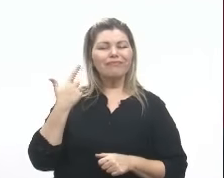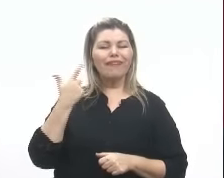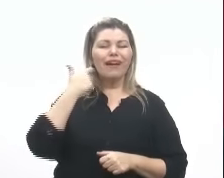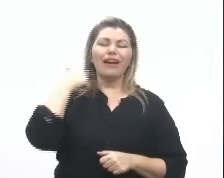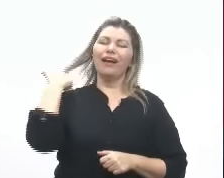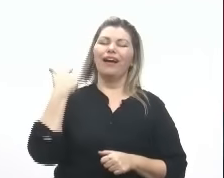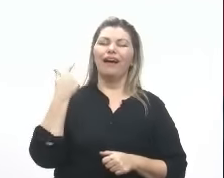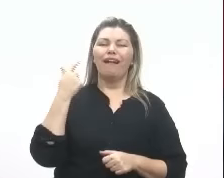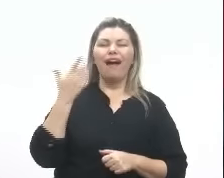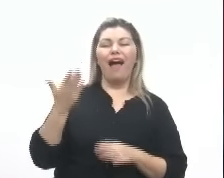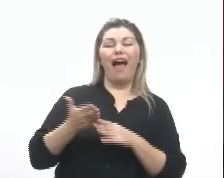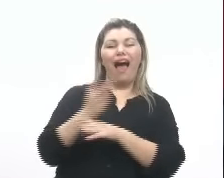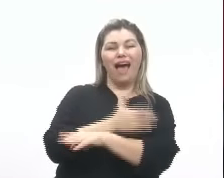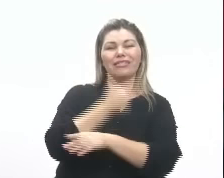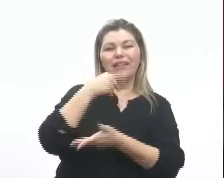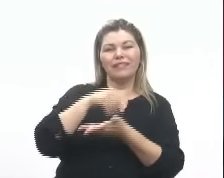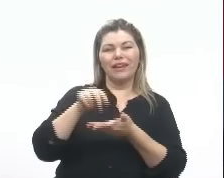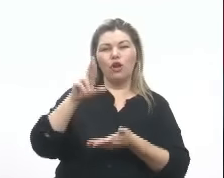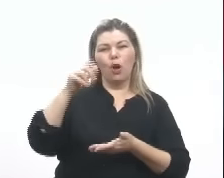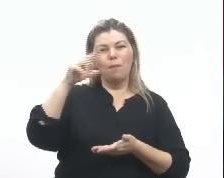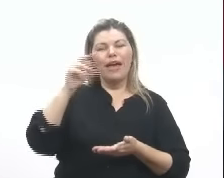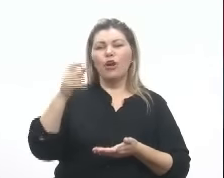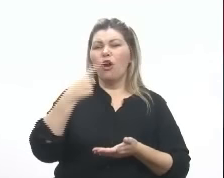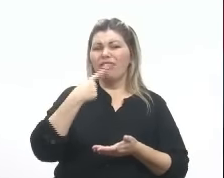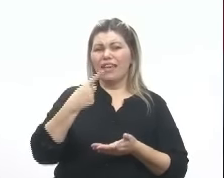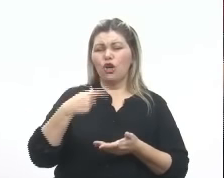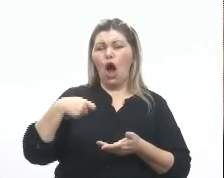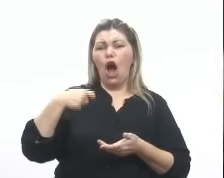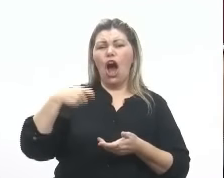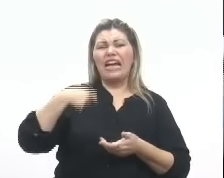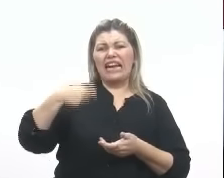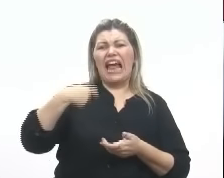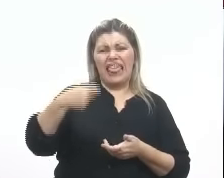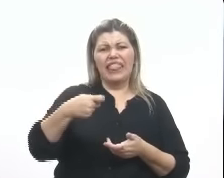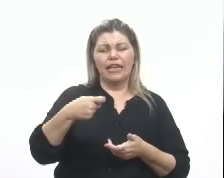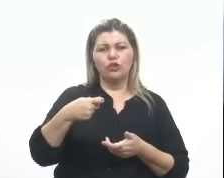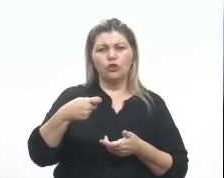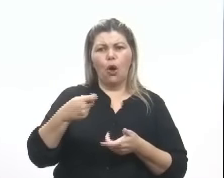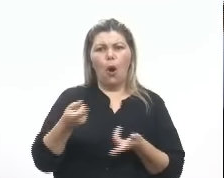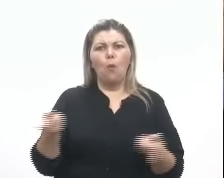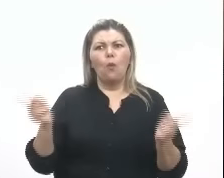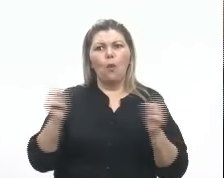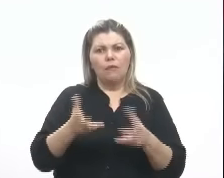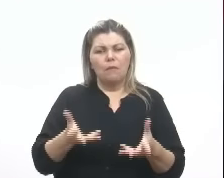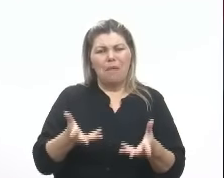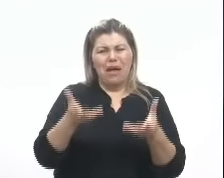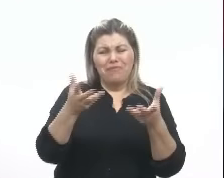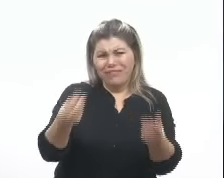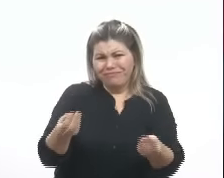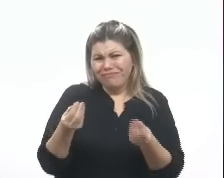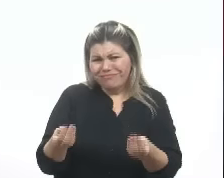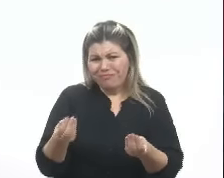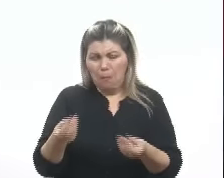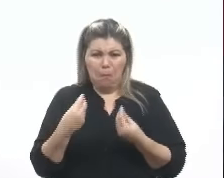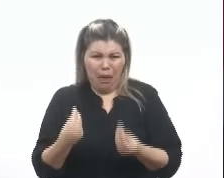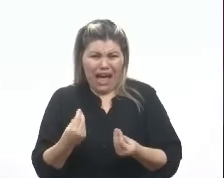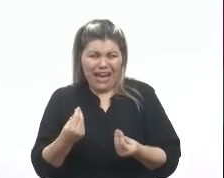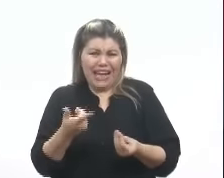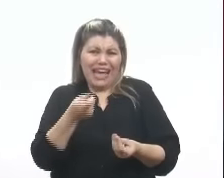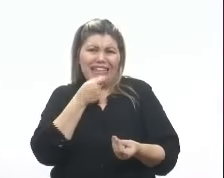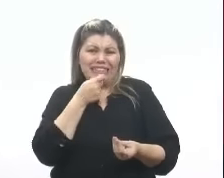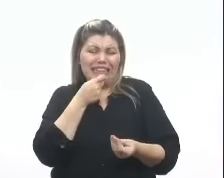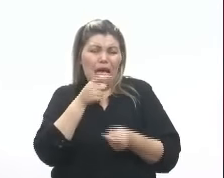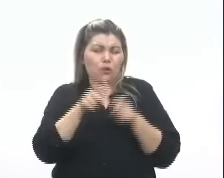al senador Romero que habló que está renaciendo el crédito. ¿Quién va a sacar crédito? No le alcanza ni para comer. ¿Para qué va a sacar crédito? ¿No se dan cuenta que cayó la